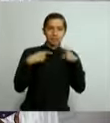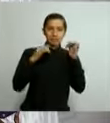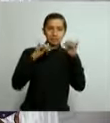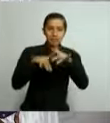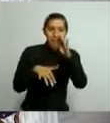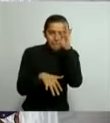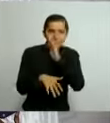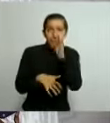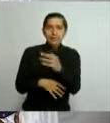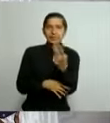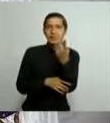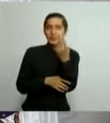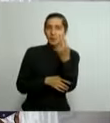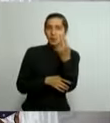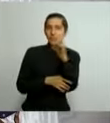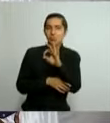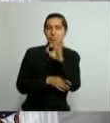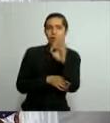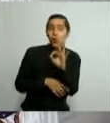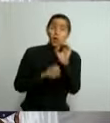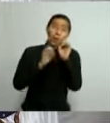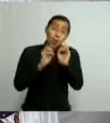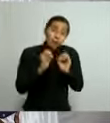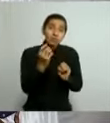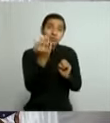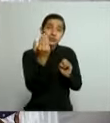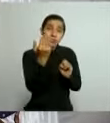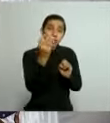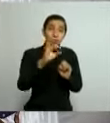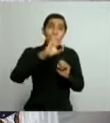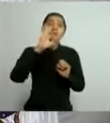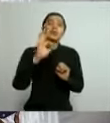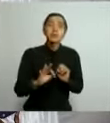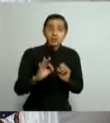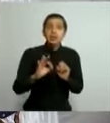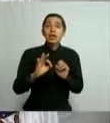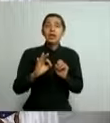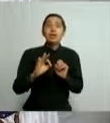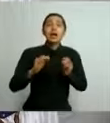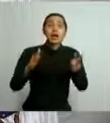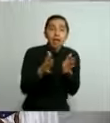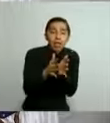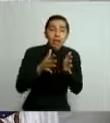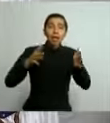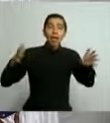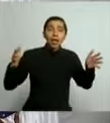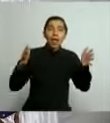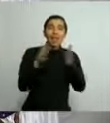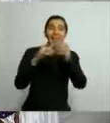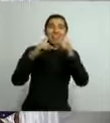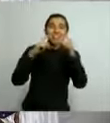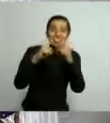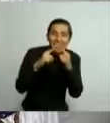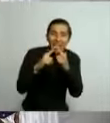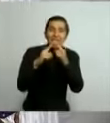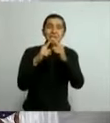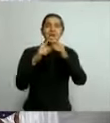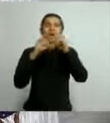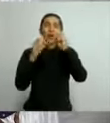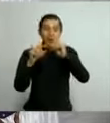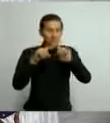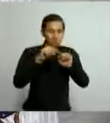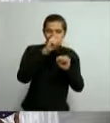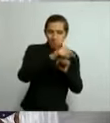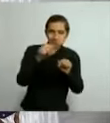en un 25% o 50% de acuerdo al tamaño del templo, de la iglesia o la capilla.